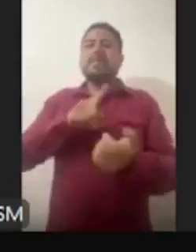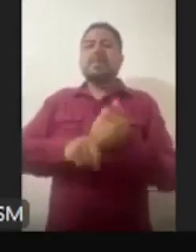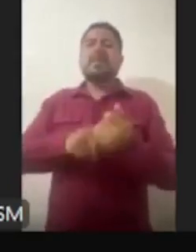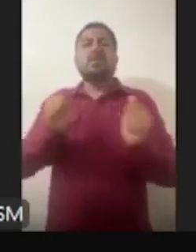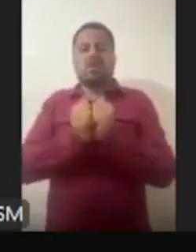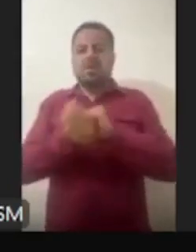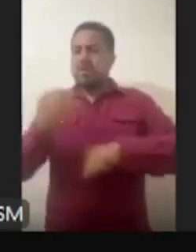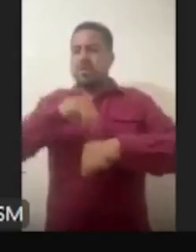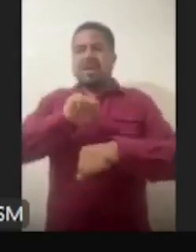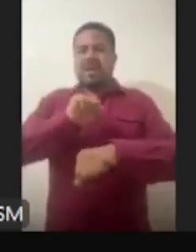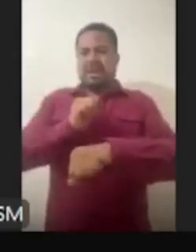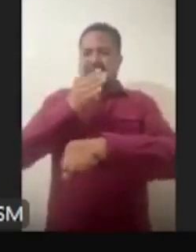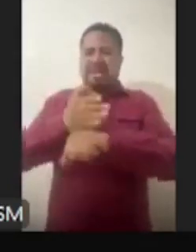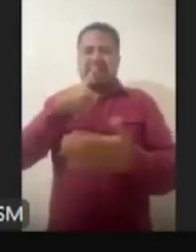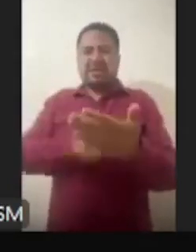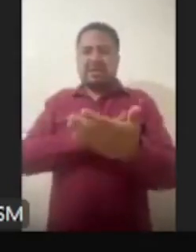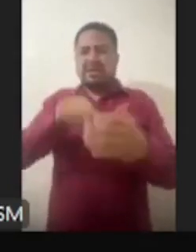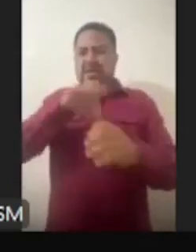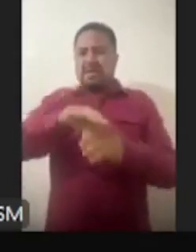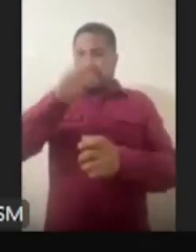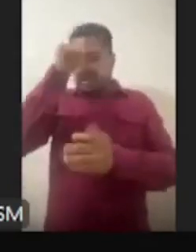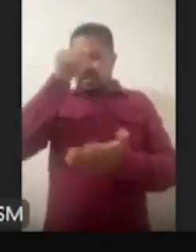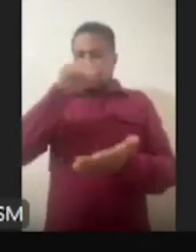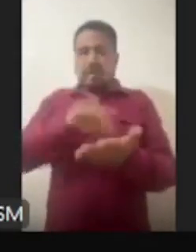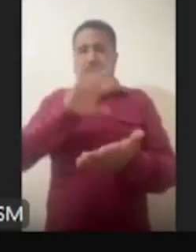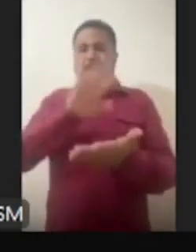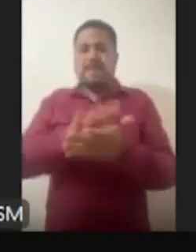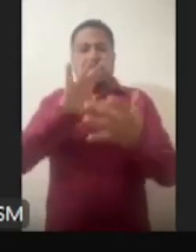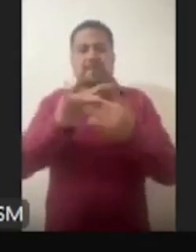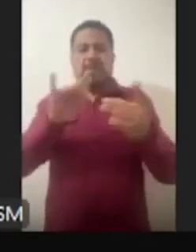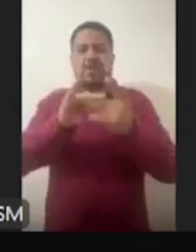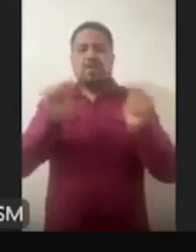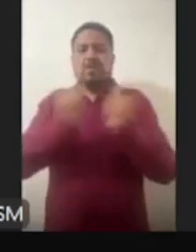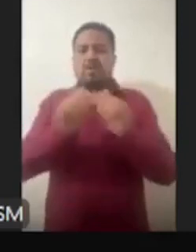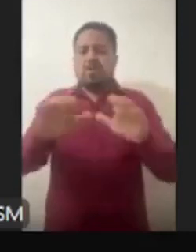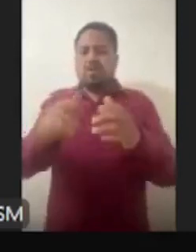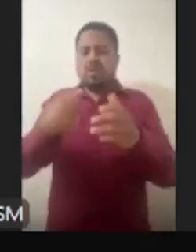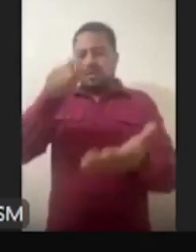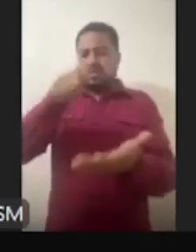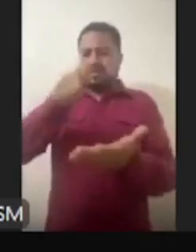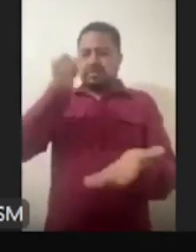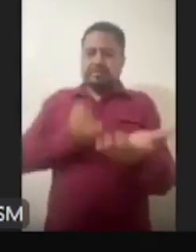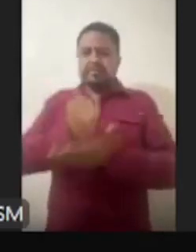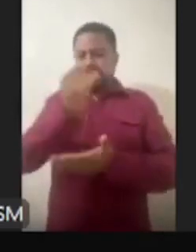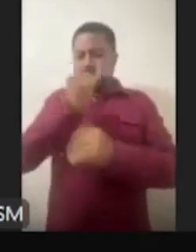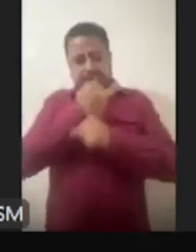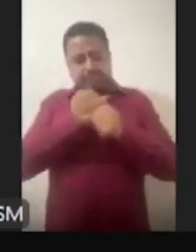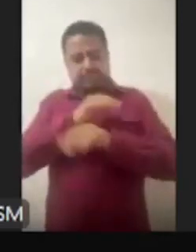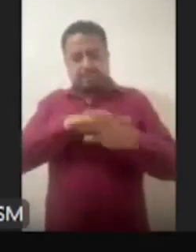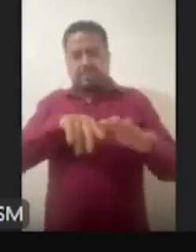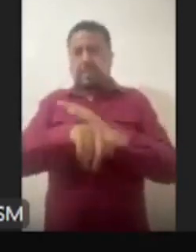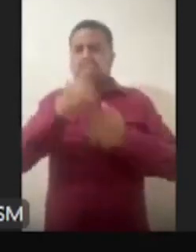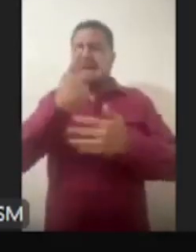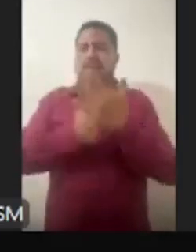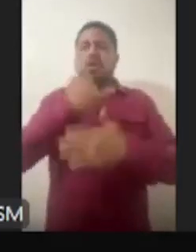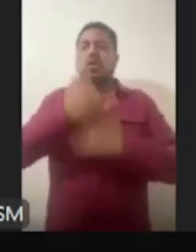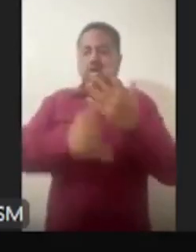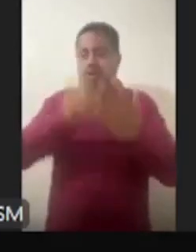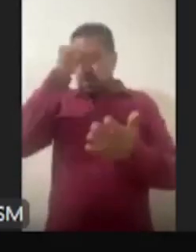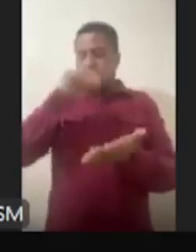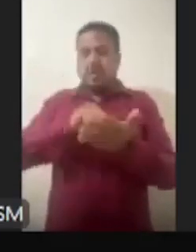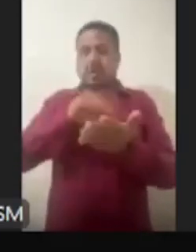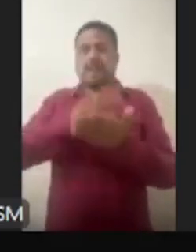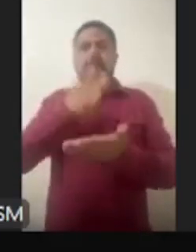sancionadores electorales de acuerdo a los parámetros señalados en el cuerpo de las sentencias en estudio. Por lo tanto, en los proyectos de las cuentas se propone acordar el cumplimiento de